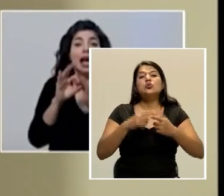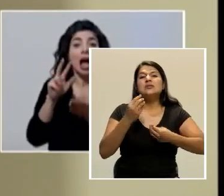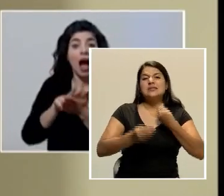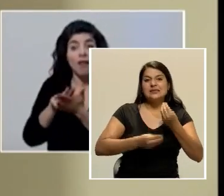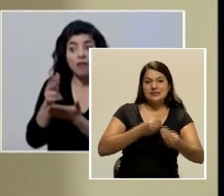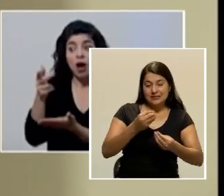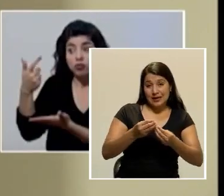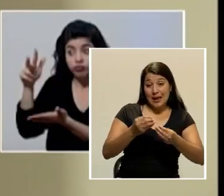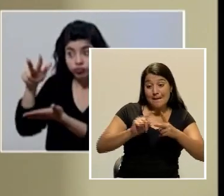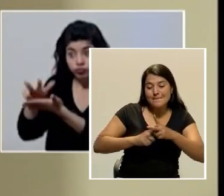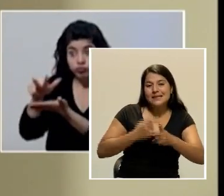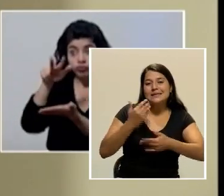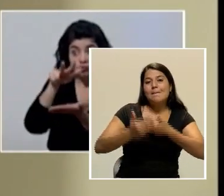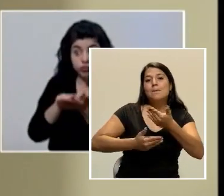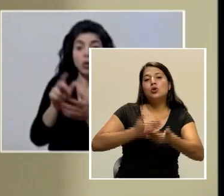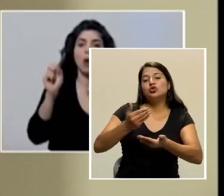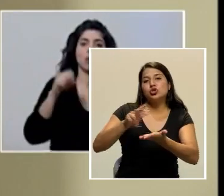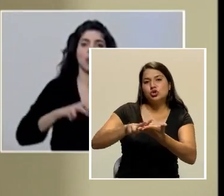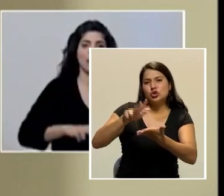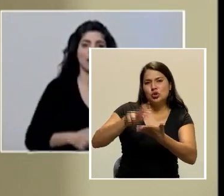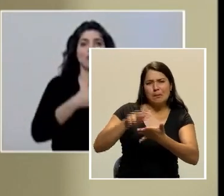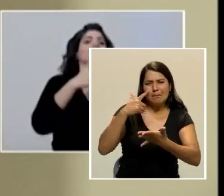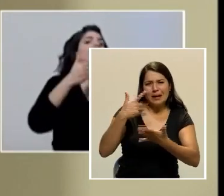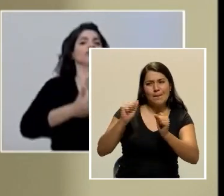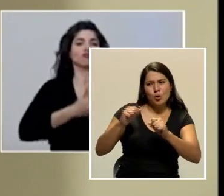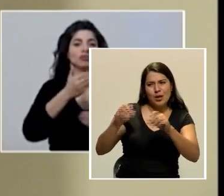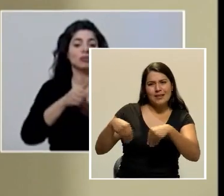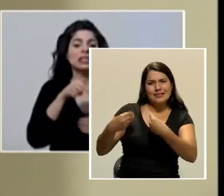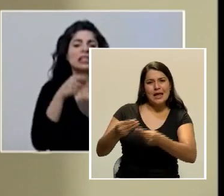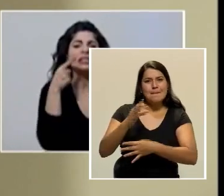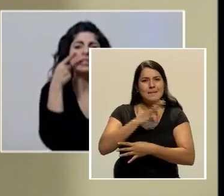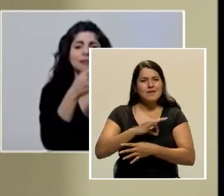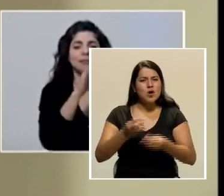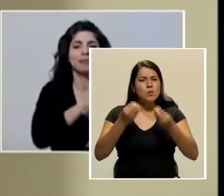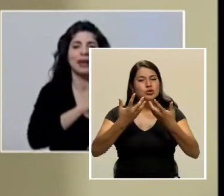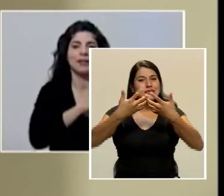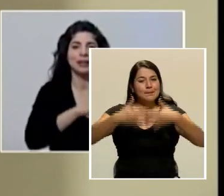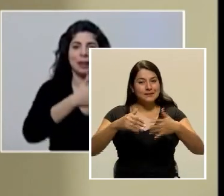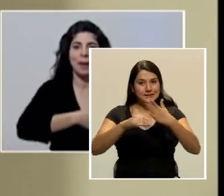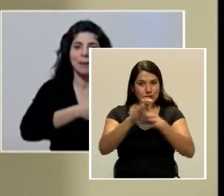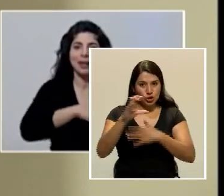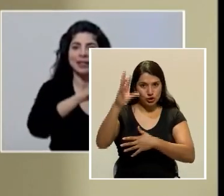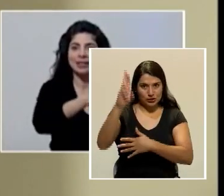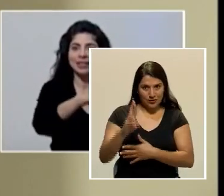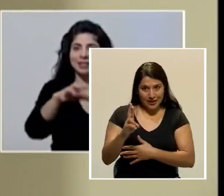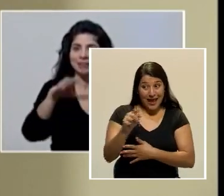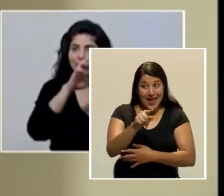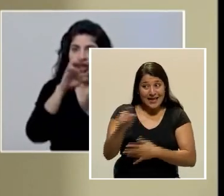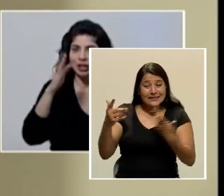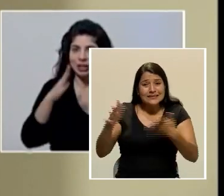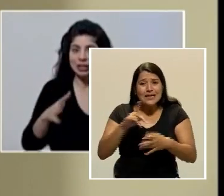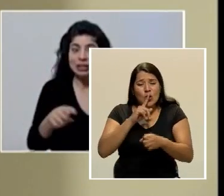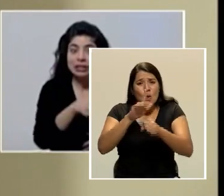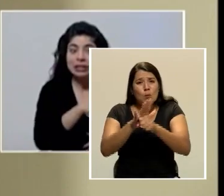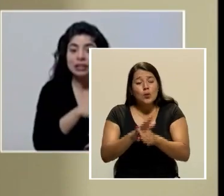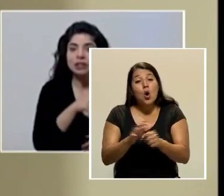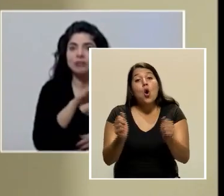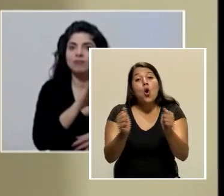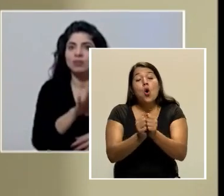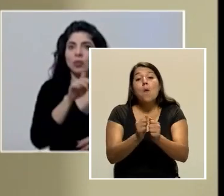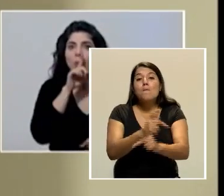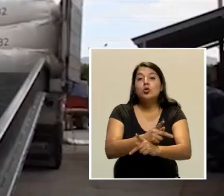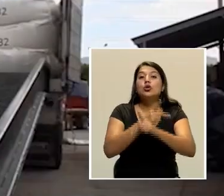anterior. Una vez que se cuente con la aprobación legislativa de dicha operación de financiamiento externo y del proyecto de ley de los